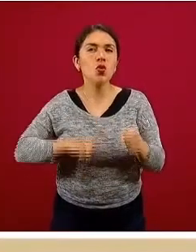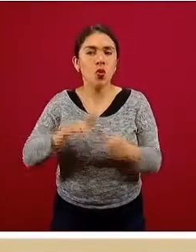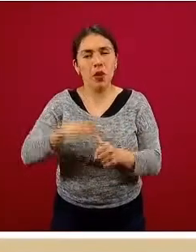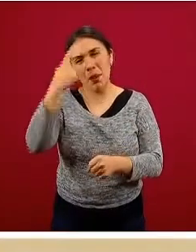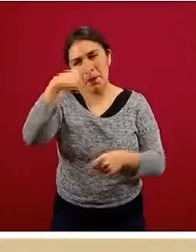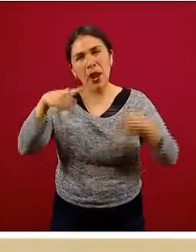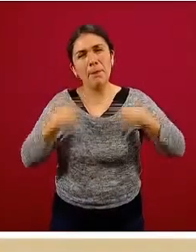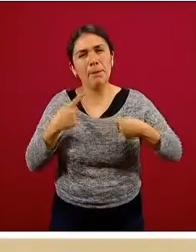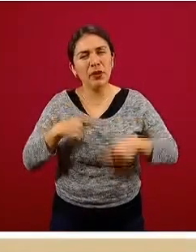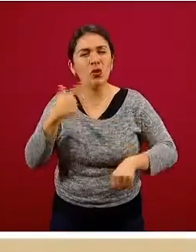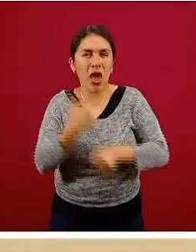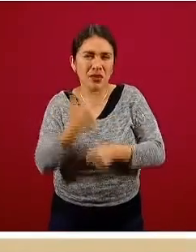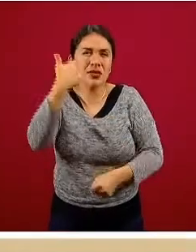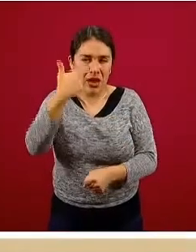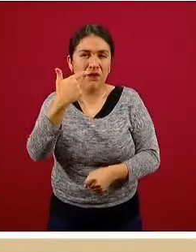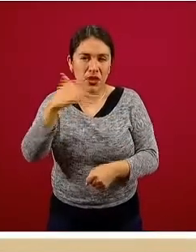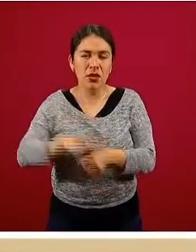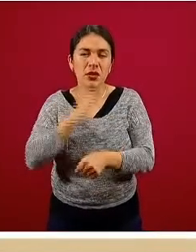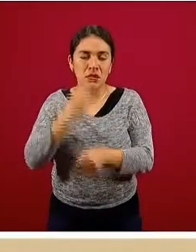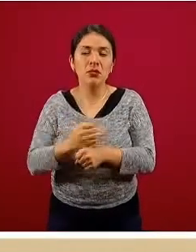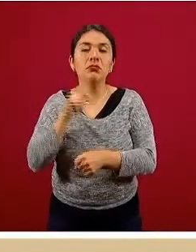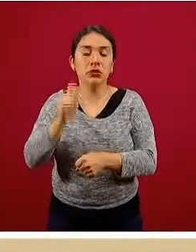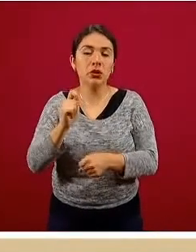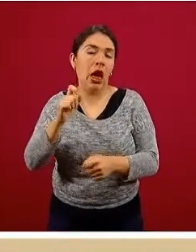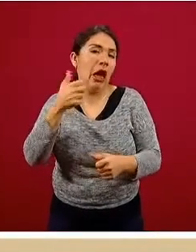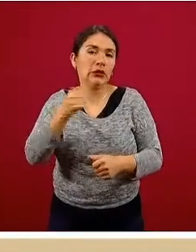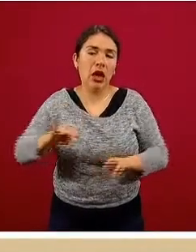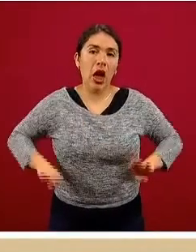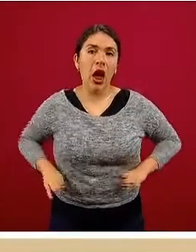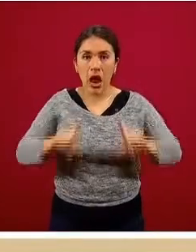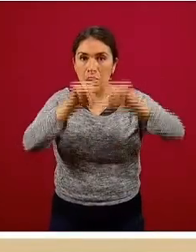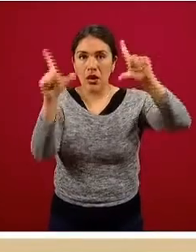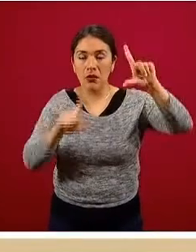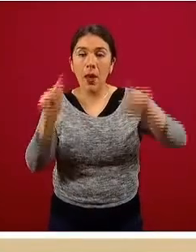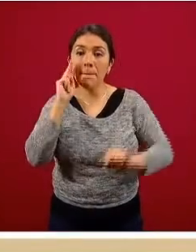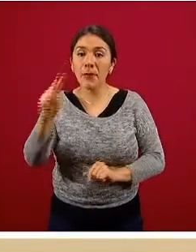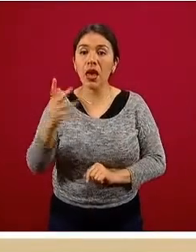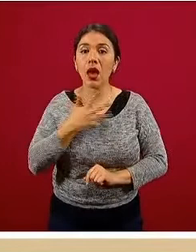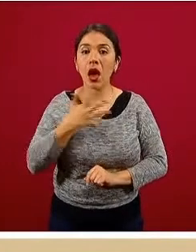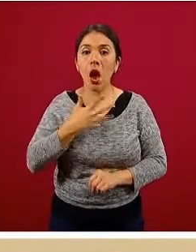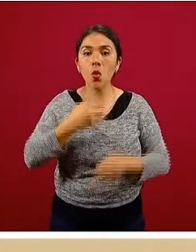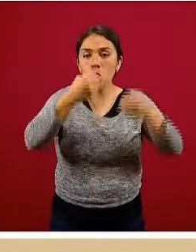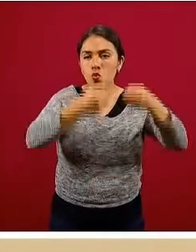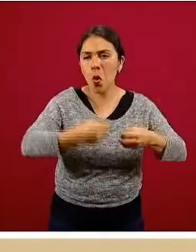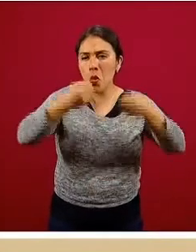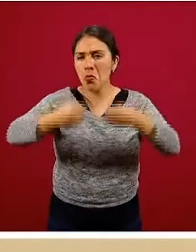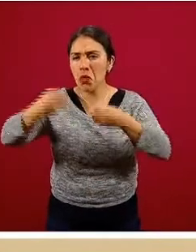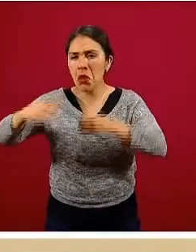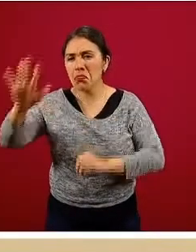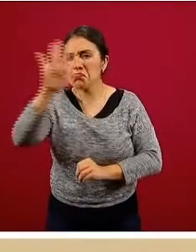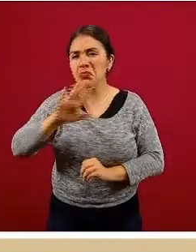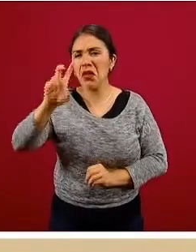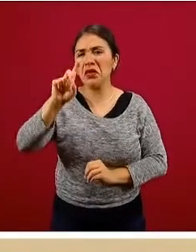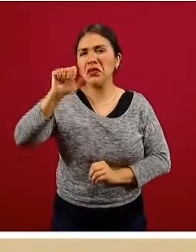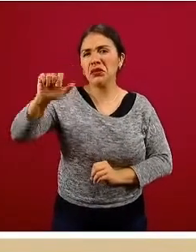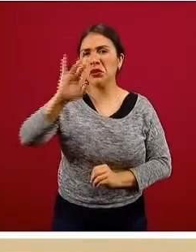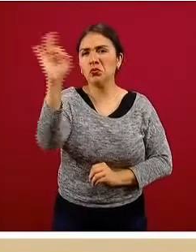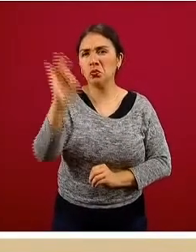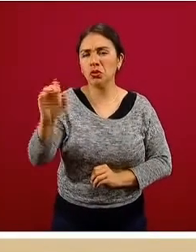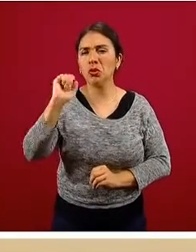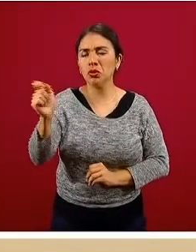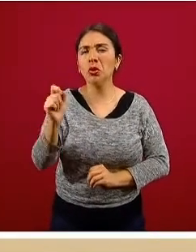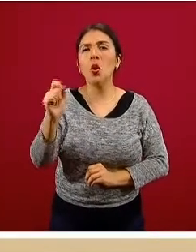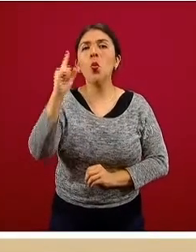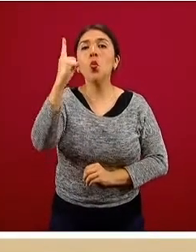los pacientes graves a nivel nacional. Se encuentra la ocupación en un 36%, esto es un